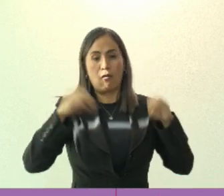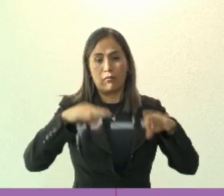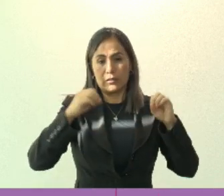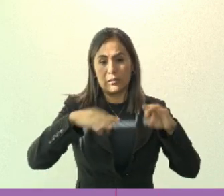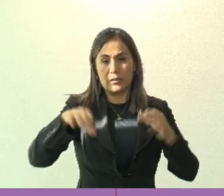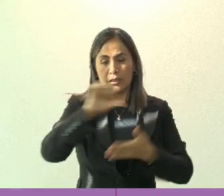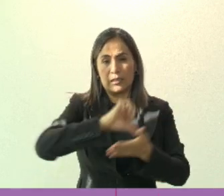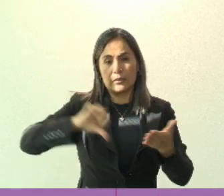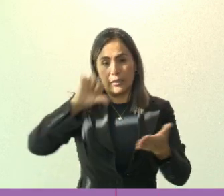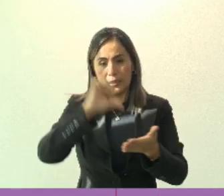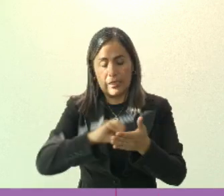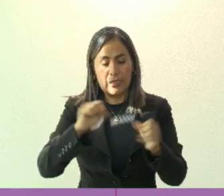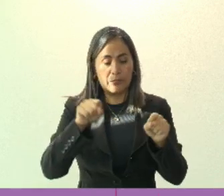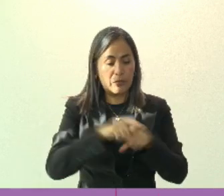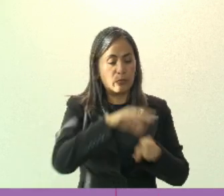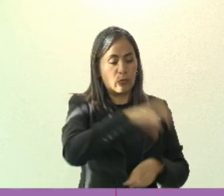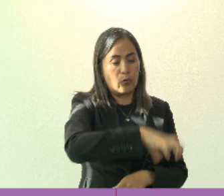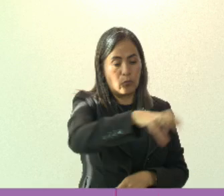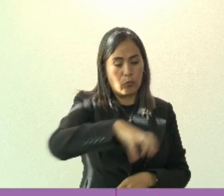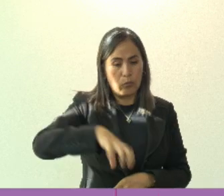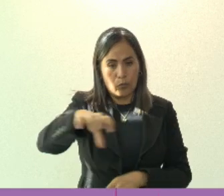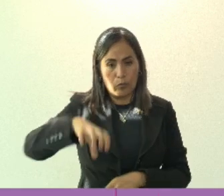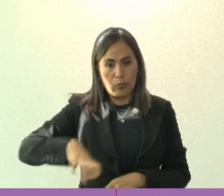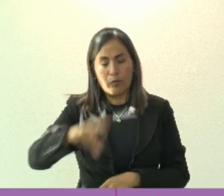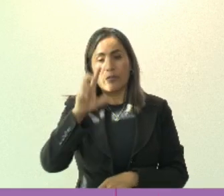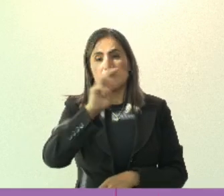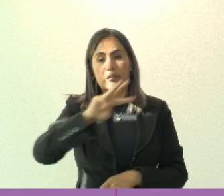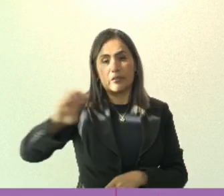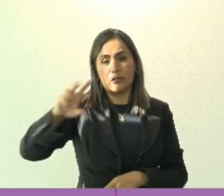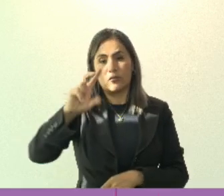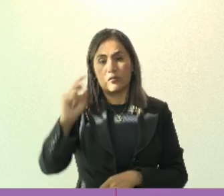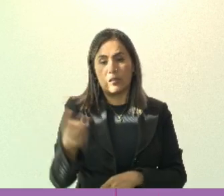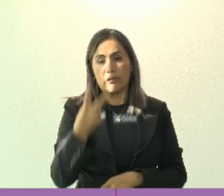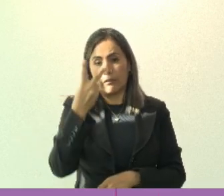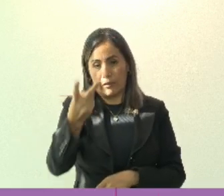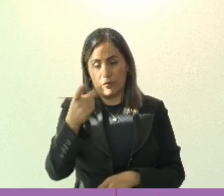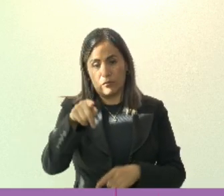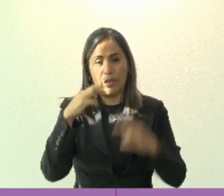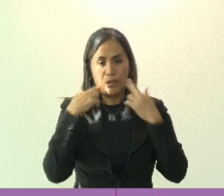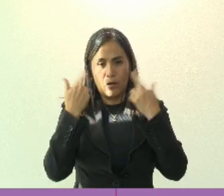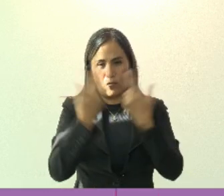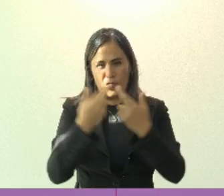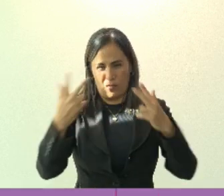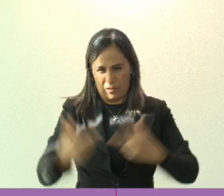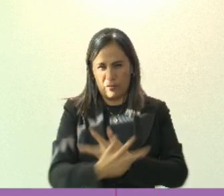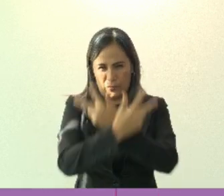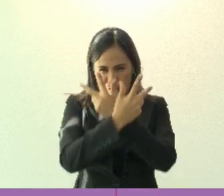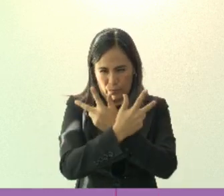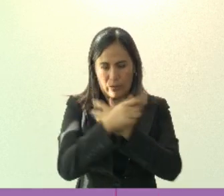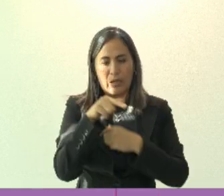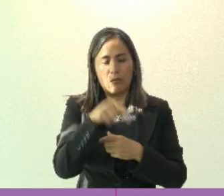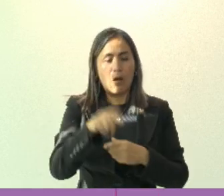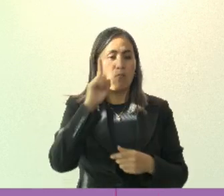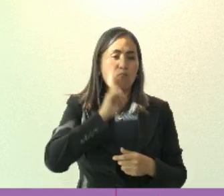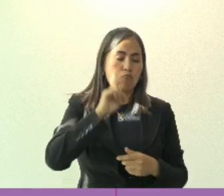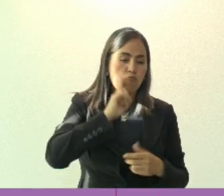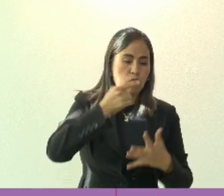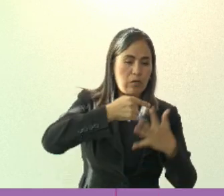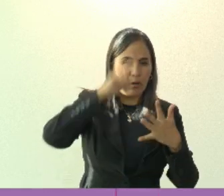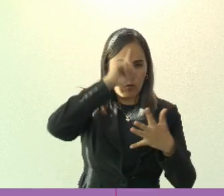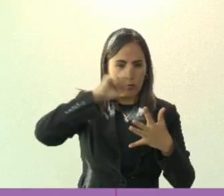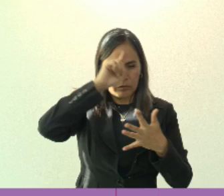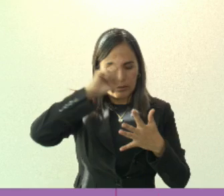y de los 332 órganos delegacionales en reuniones regionales. Ha sido consultora externa en